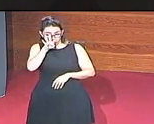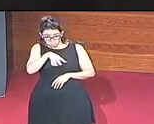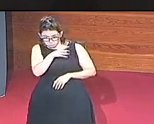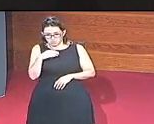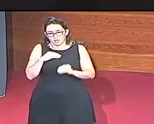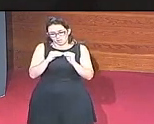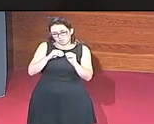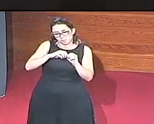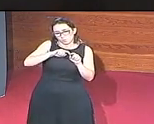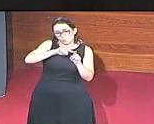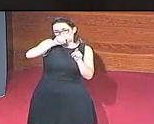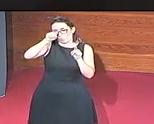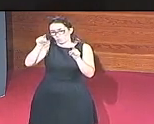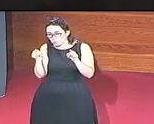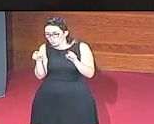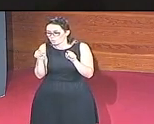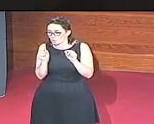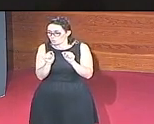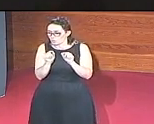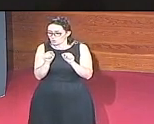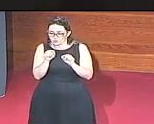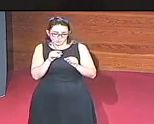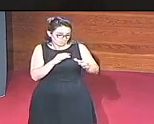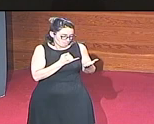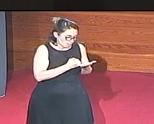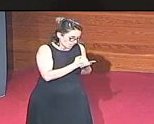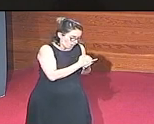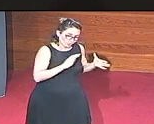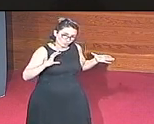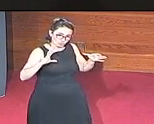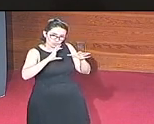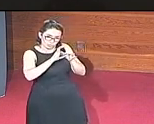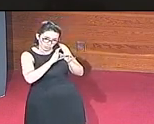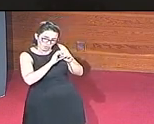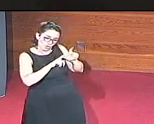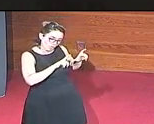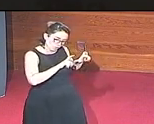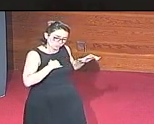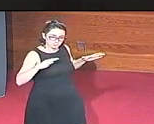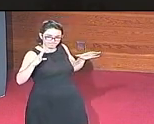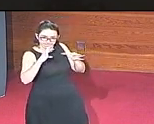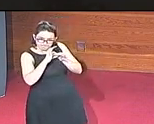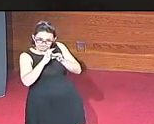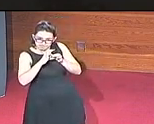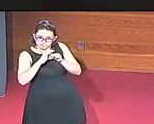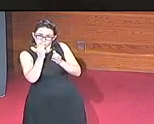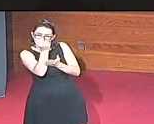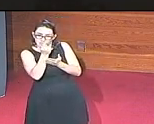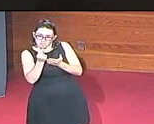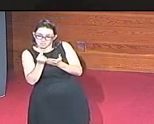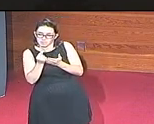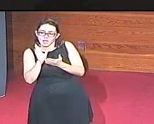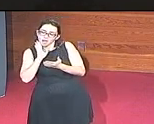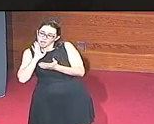levantando conforme a cómo está el plano y cómo están las fotografías vamos levantando según nos dicen los técnicos